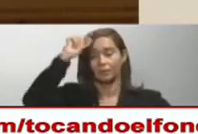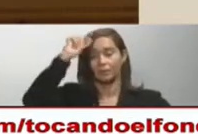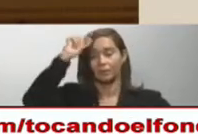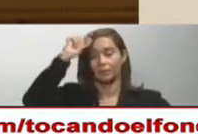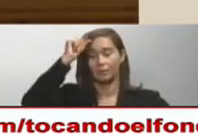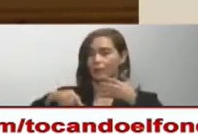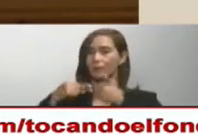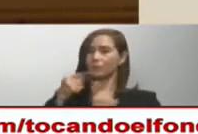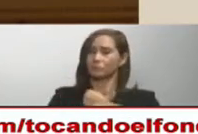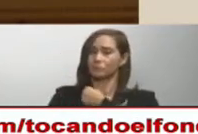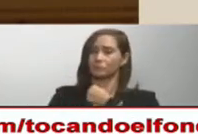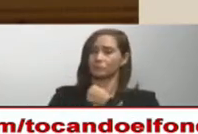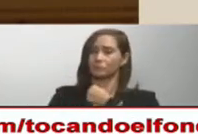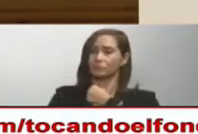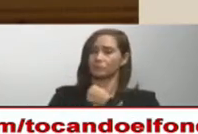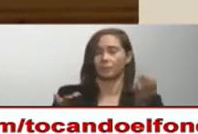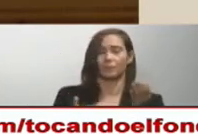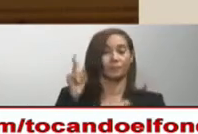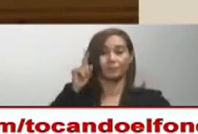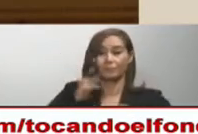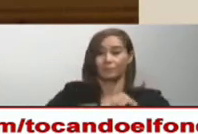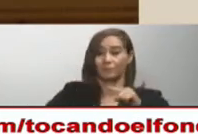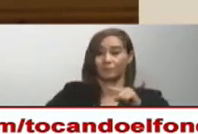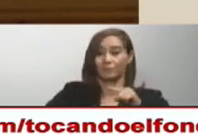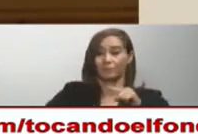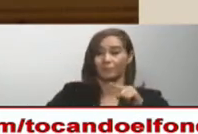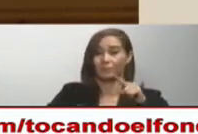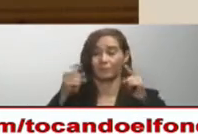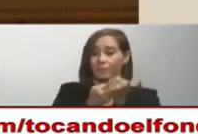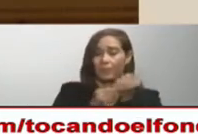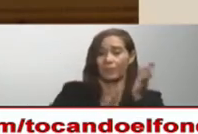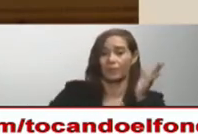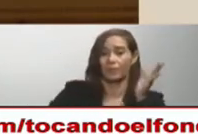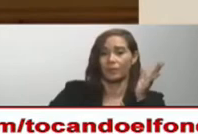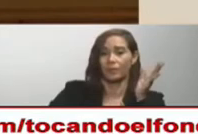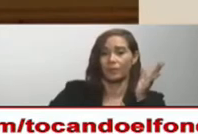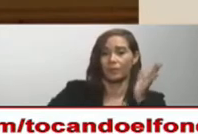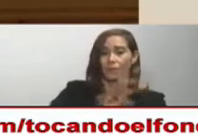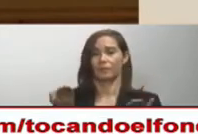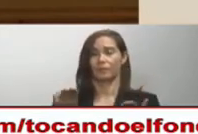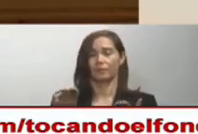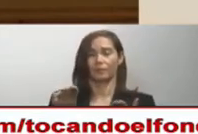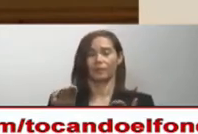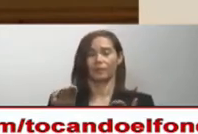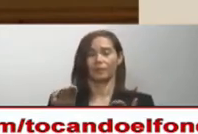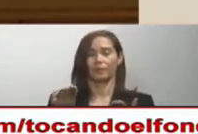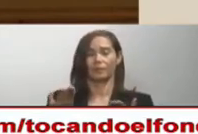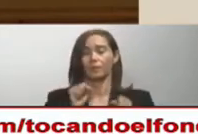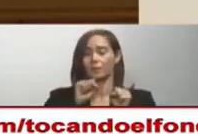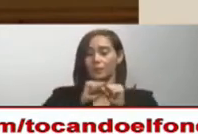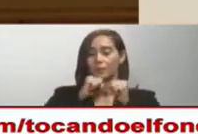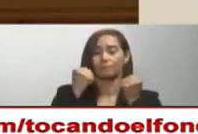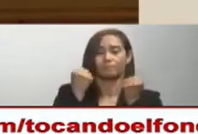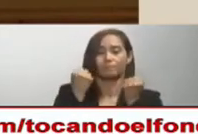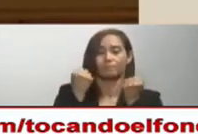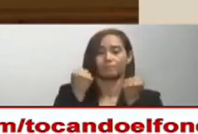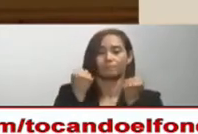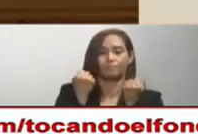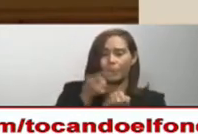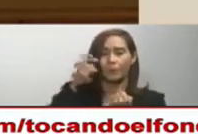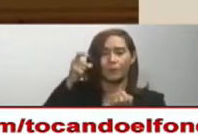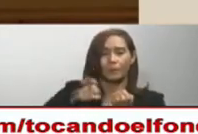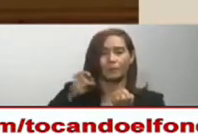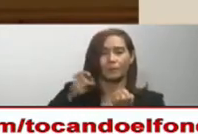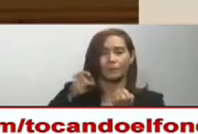encontrar serias dificultades para realizar las inversiones en infraestructuras y garantizar las políticas sociales necesarias